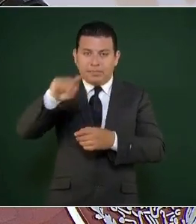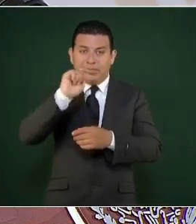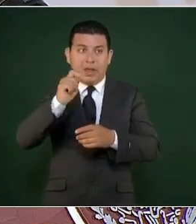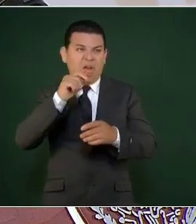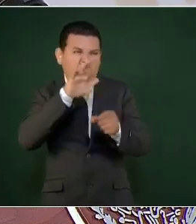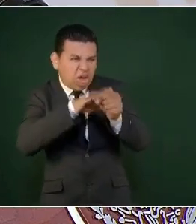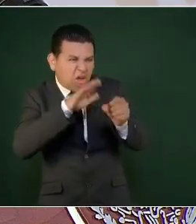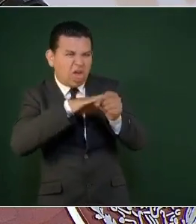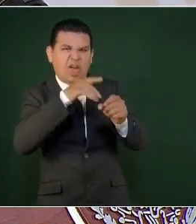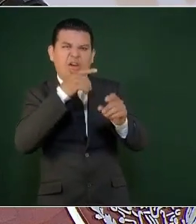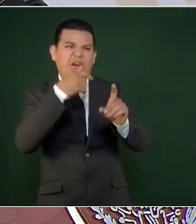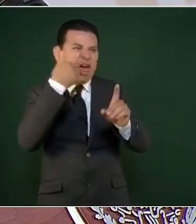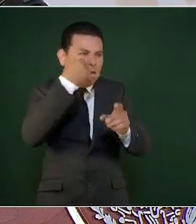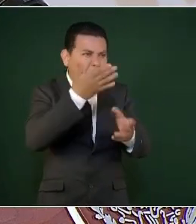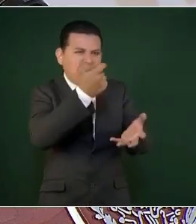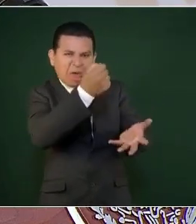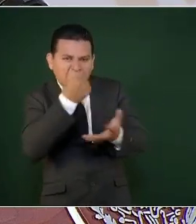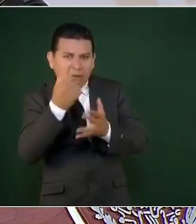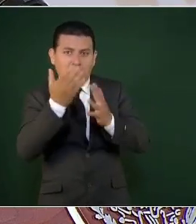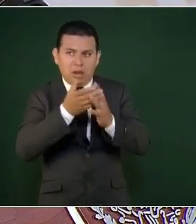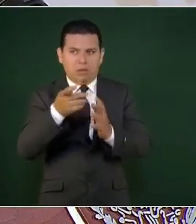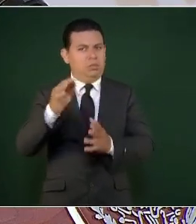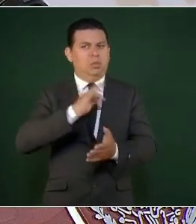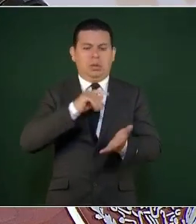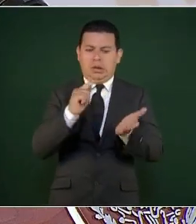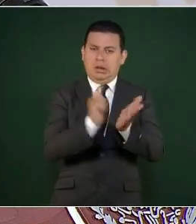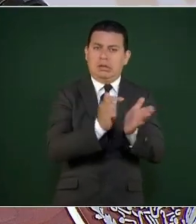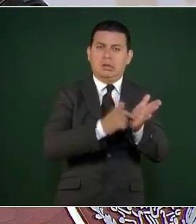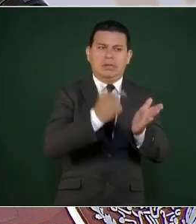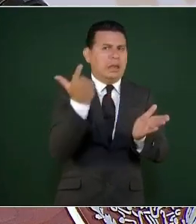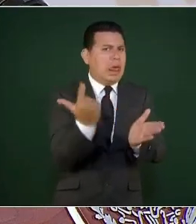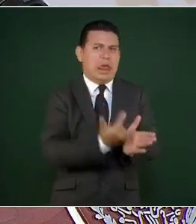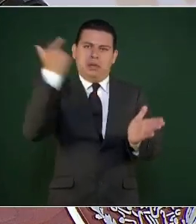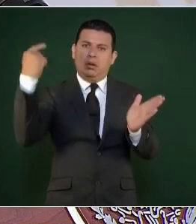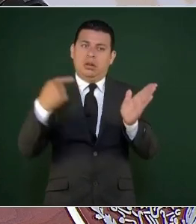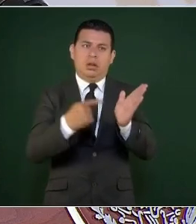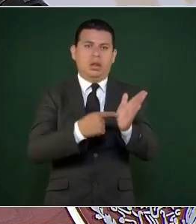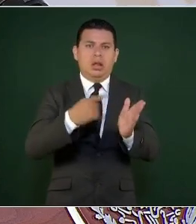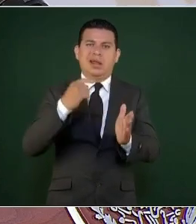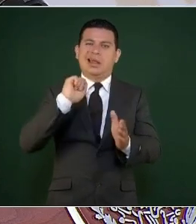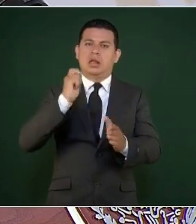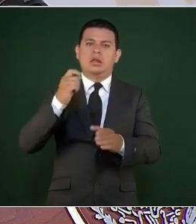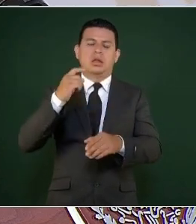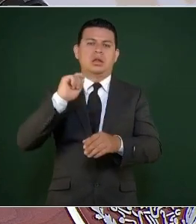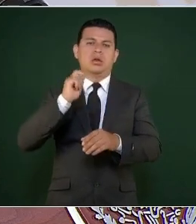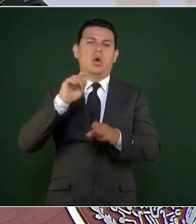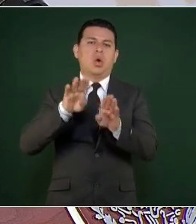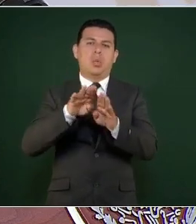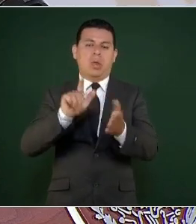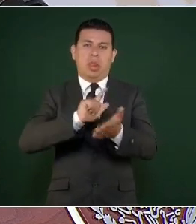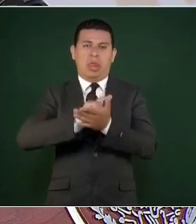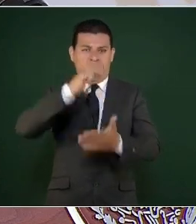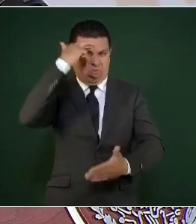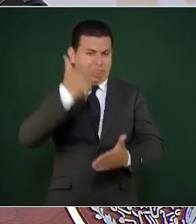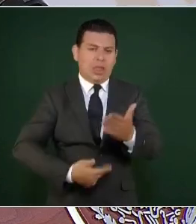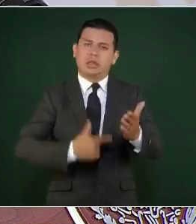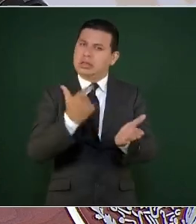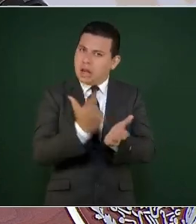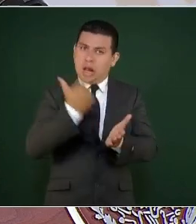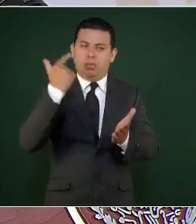extorsión sea agravado, sea considerado un delito grave, porque actualmente